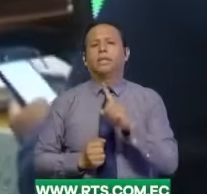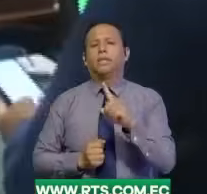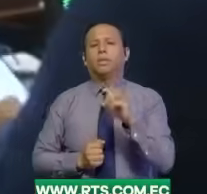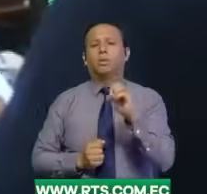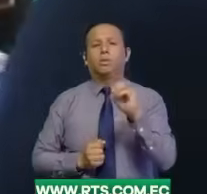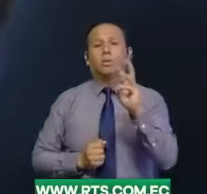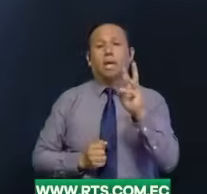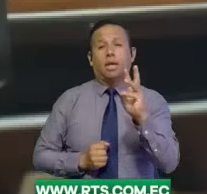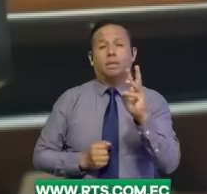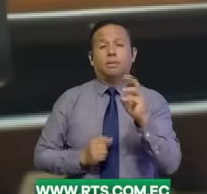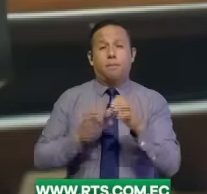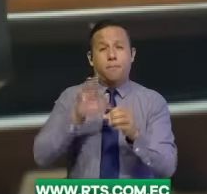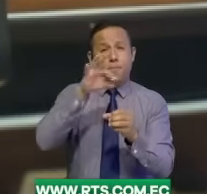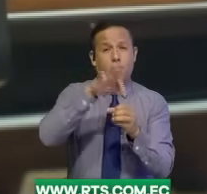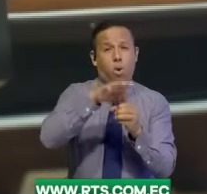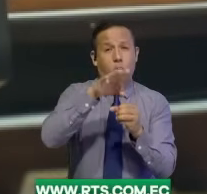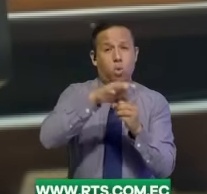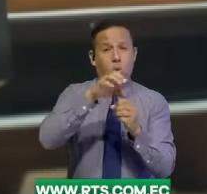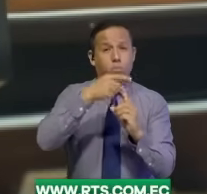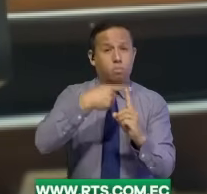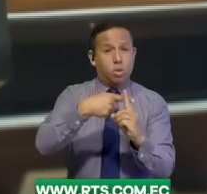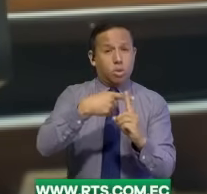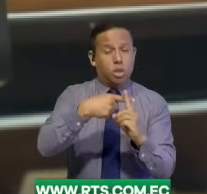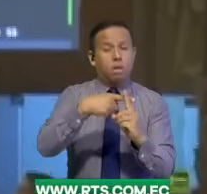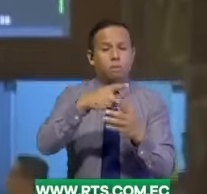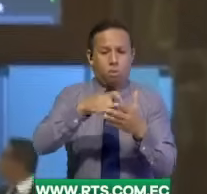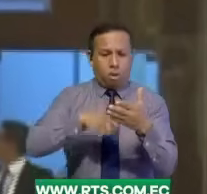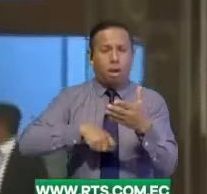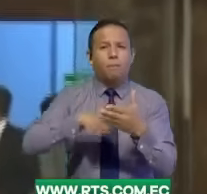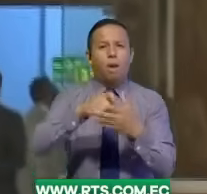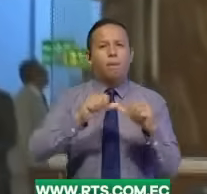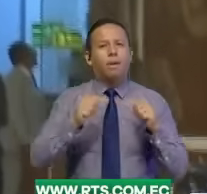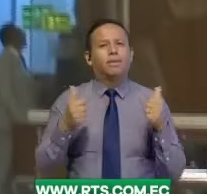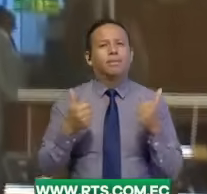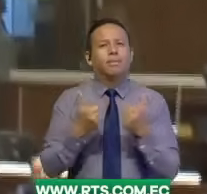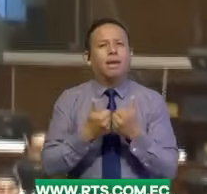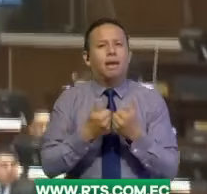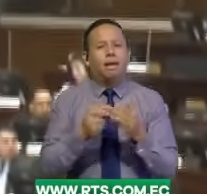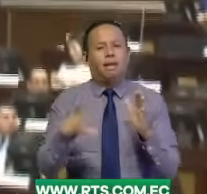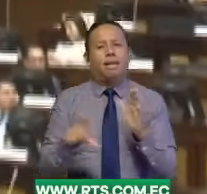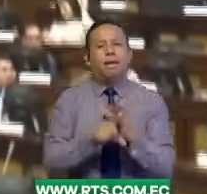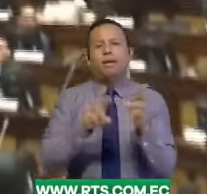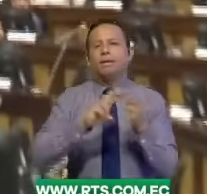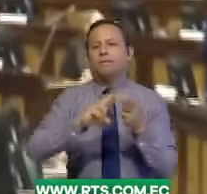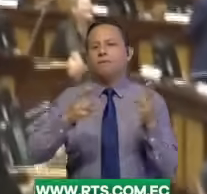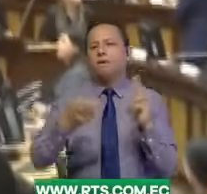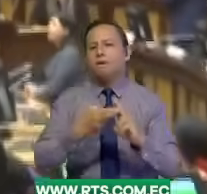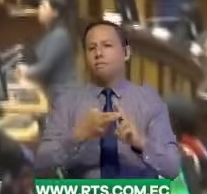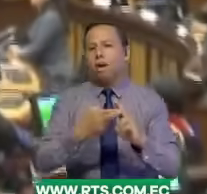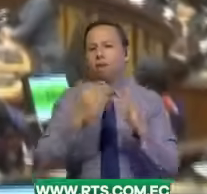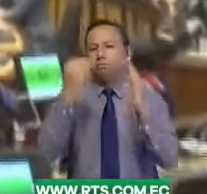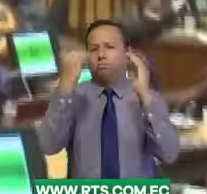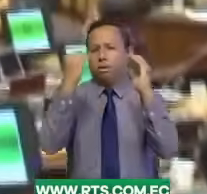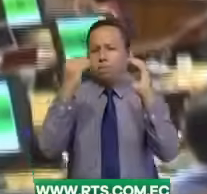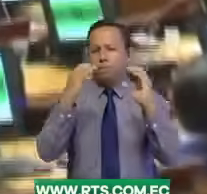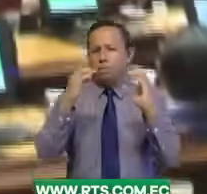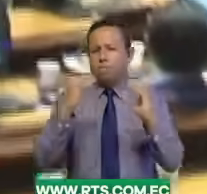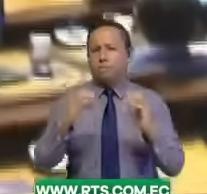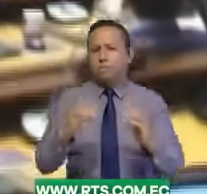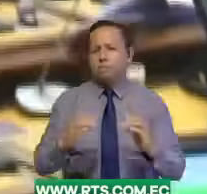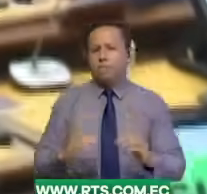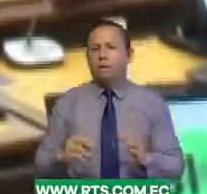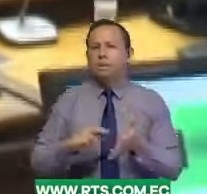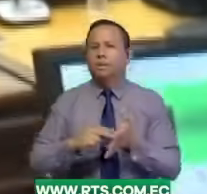votos afirmativos, la Asamblea Nacional aprobó una ley reformatoria de varios cuerpos legales que viabiliza la